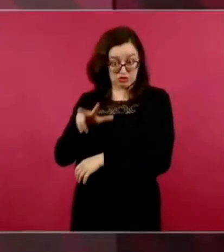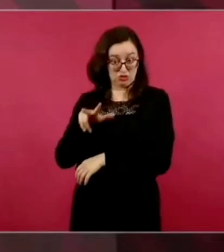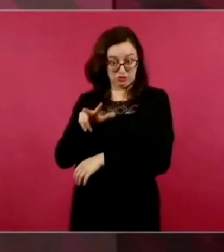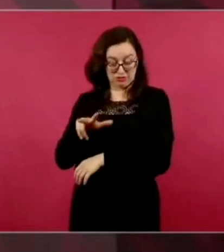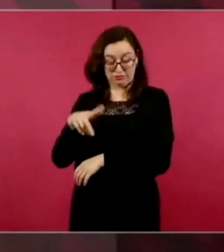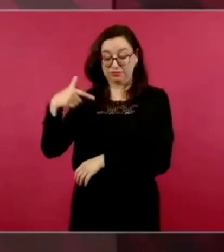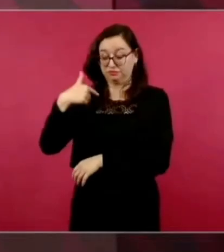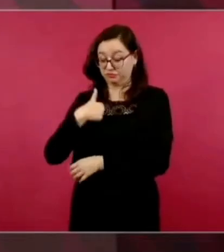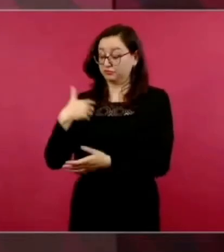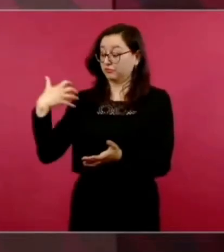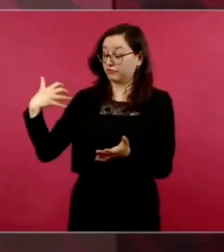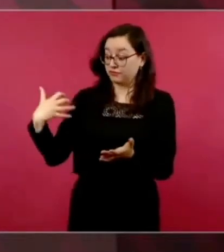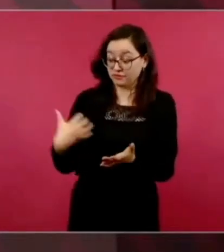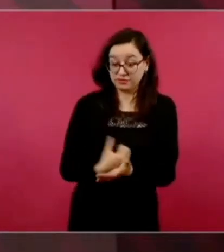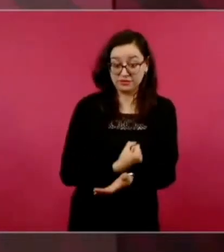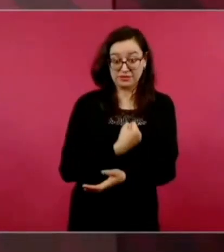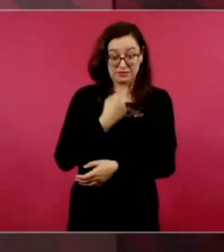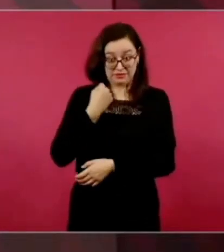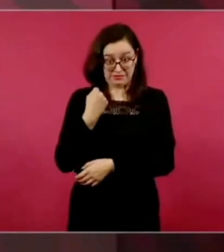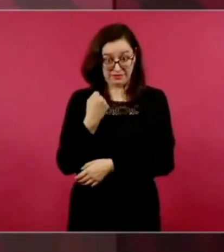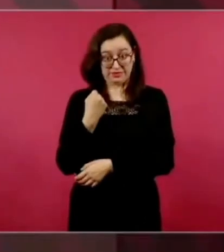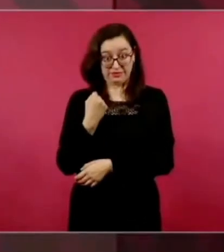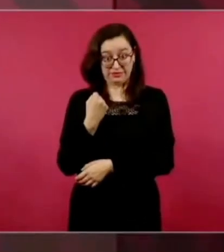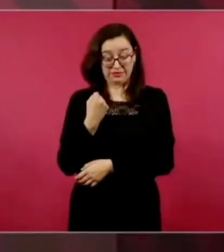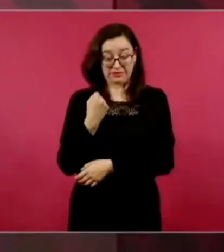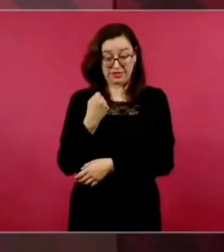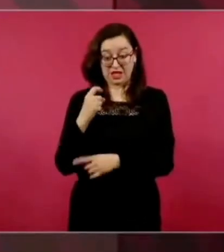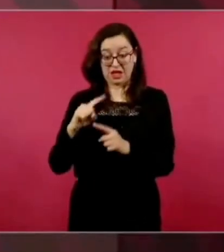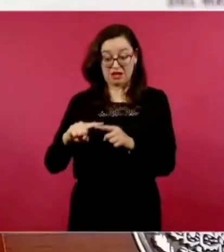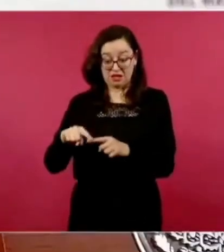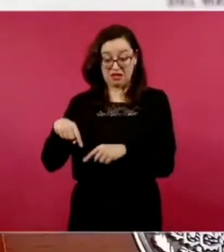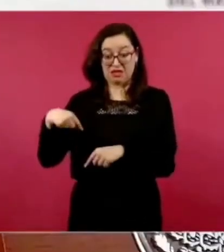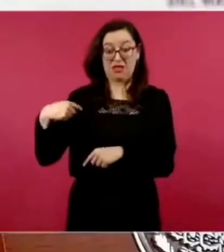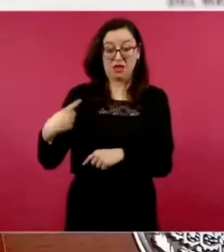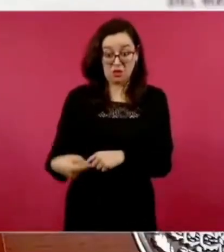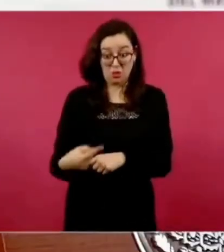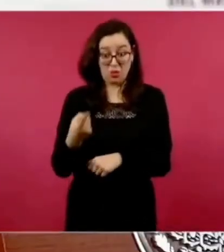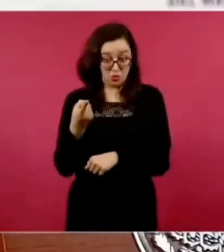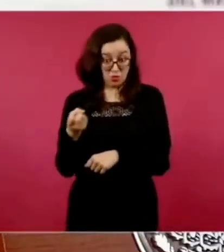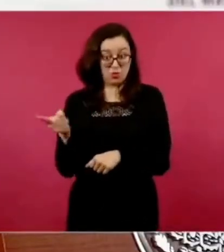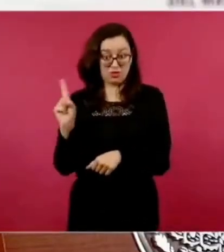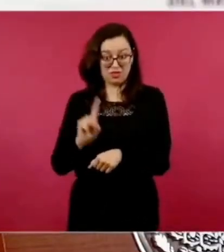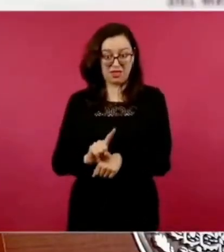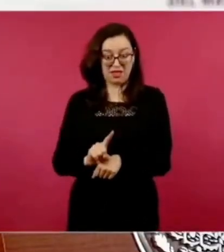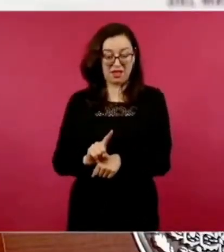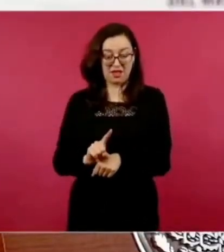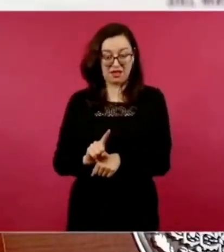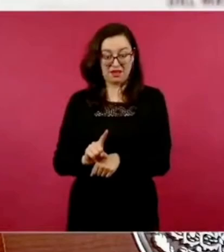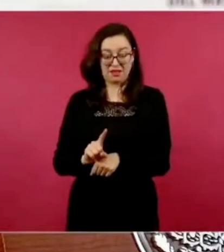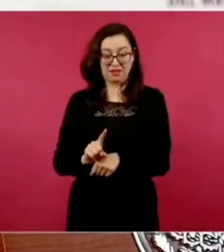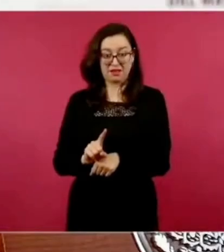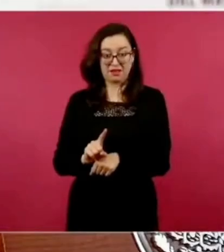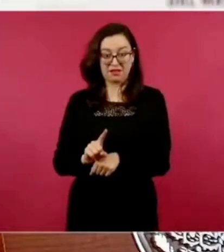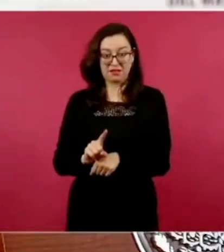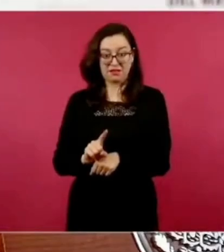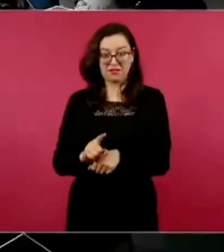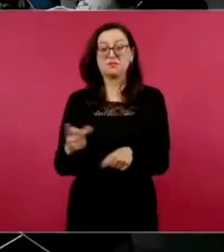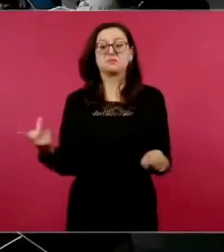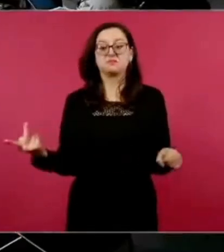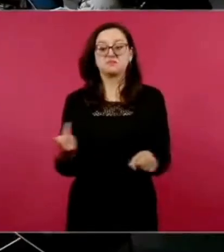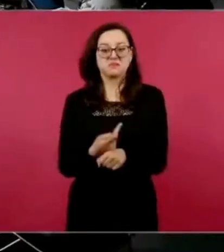en el 18,